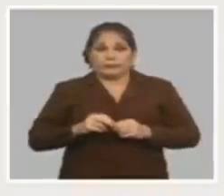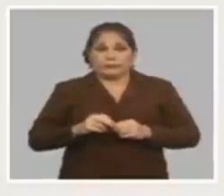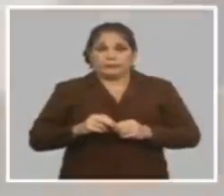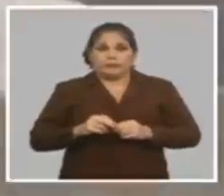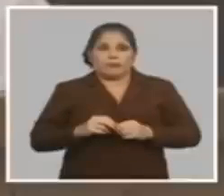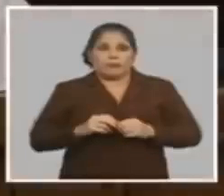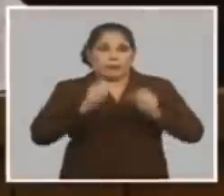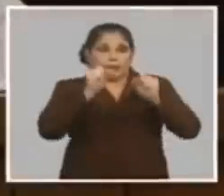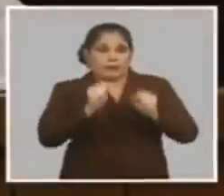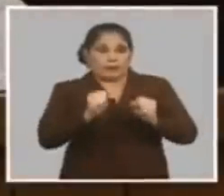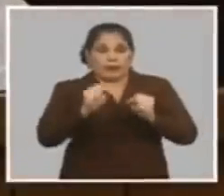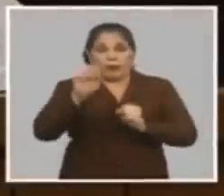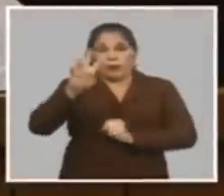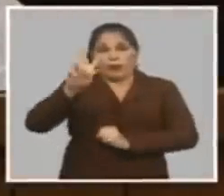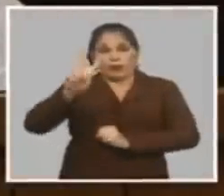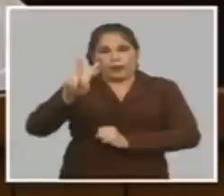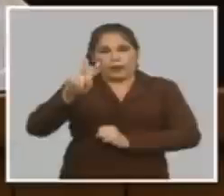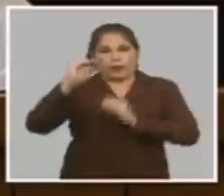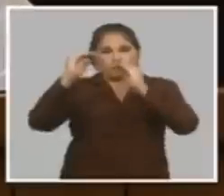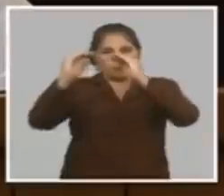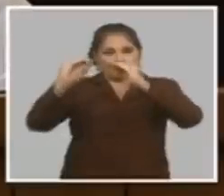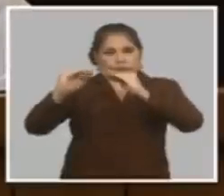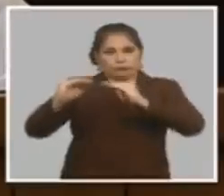Se quedan 42, sí.